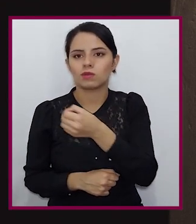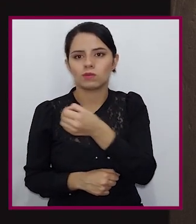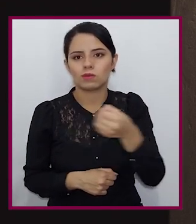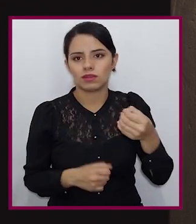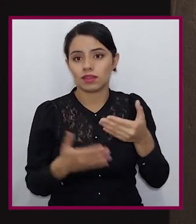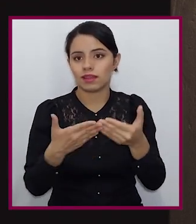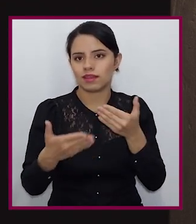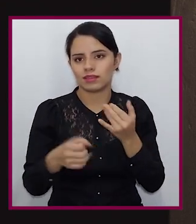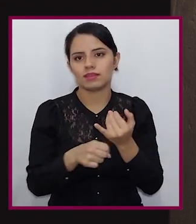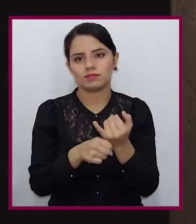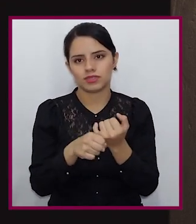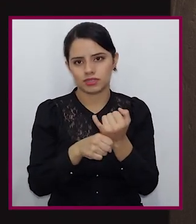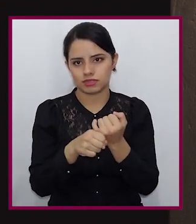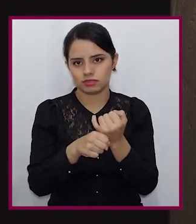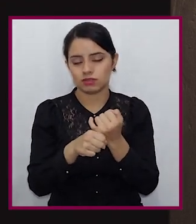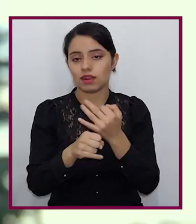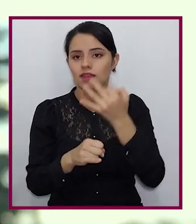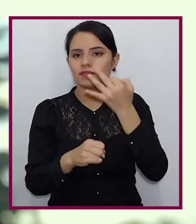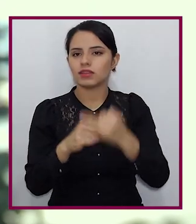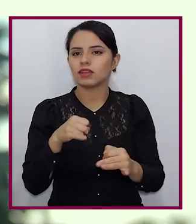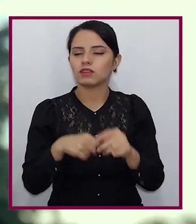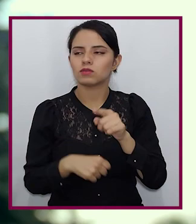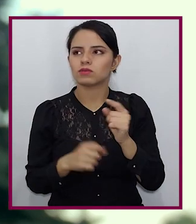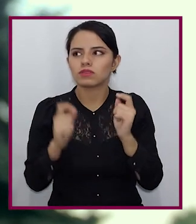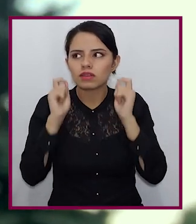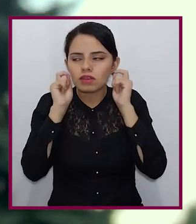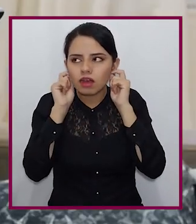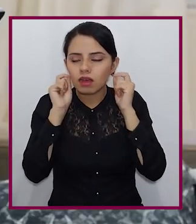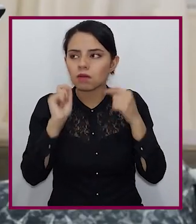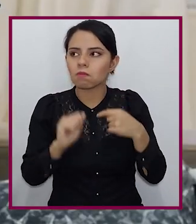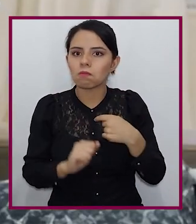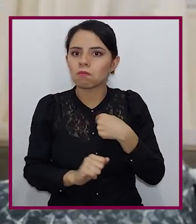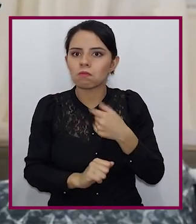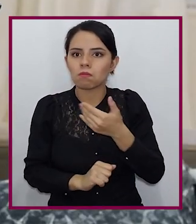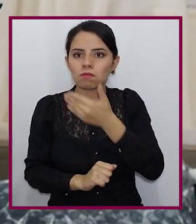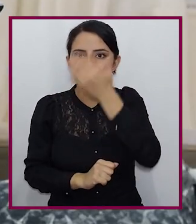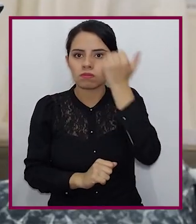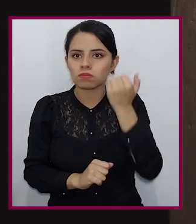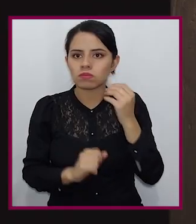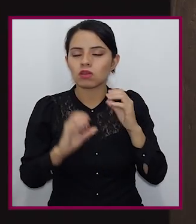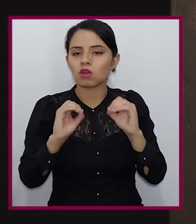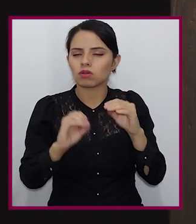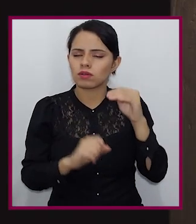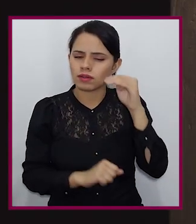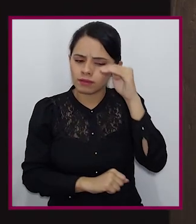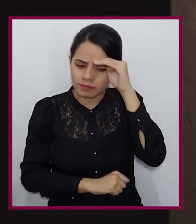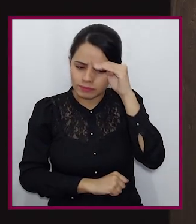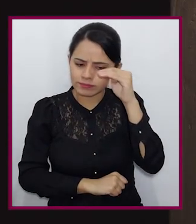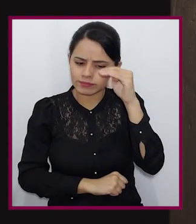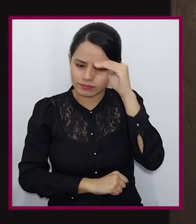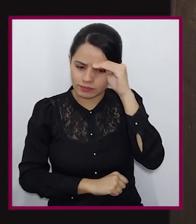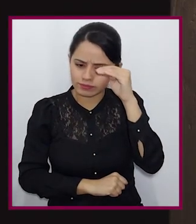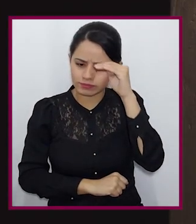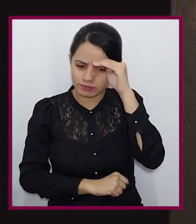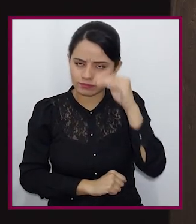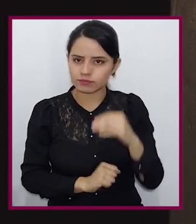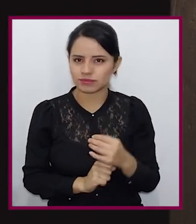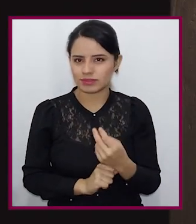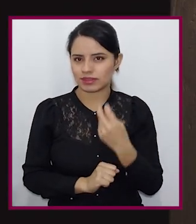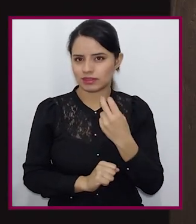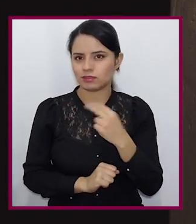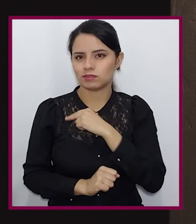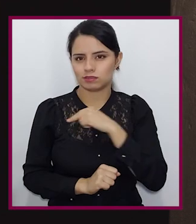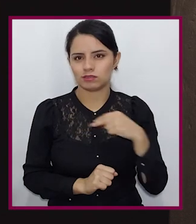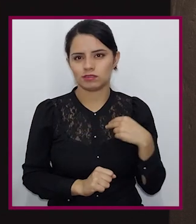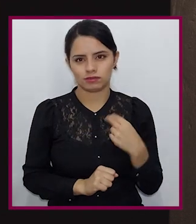una investigación y que al final digas, wow, yo no sabía eso, o te quedes pensando. Esos pequeños elementos son